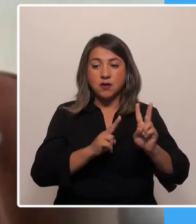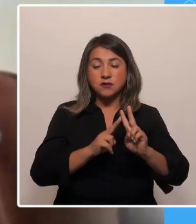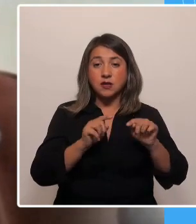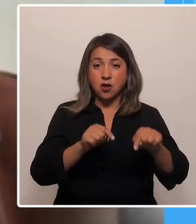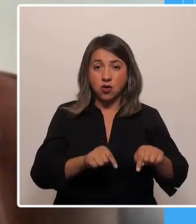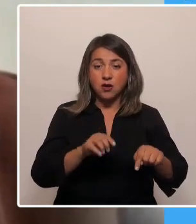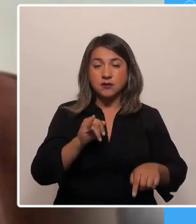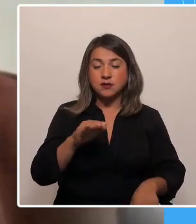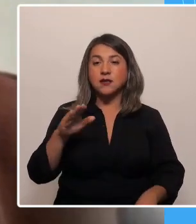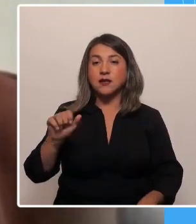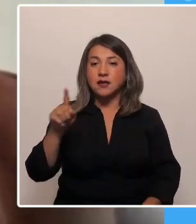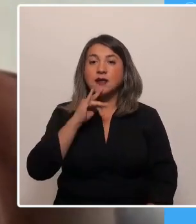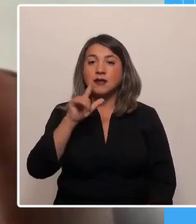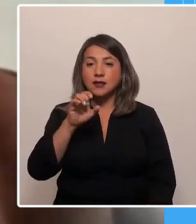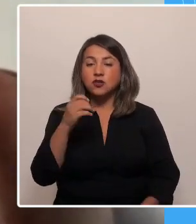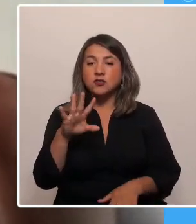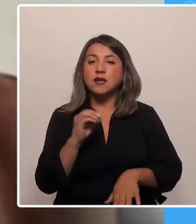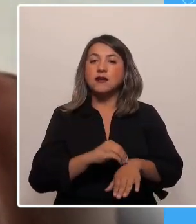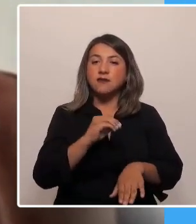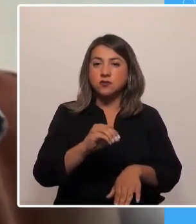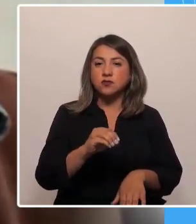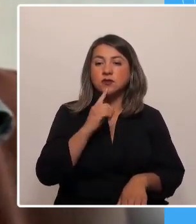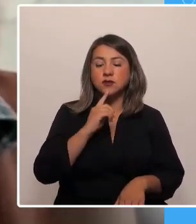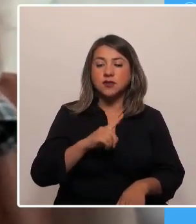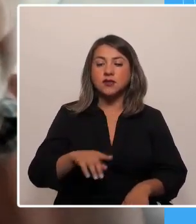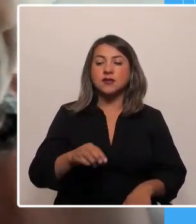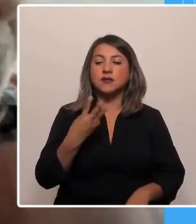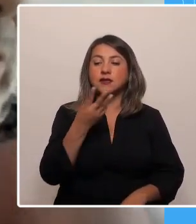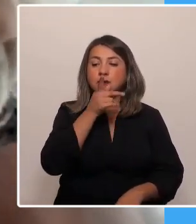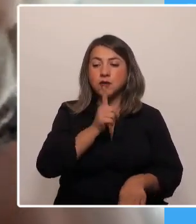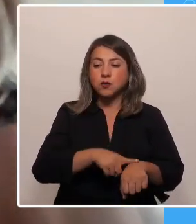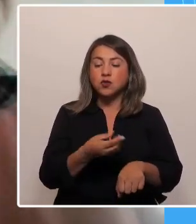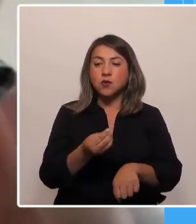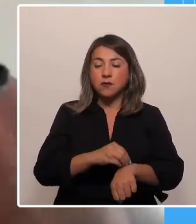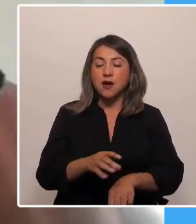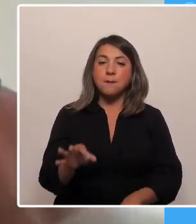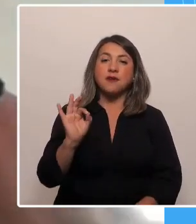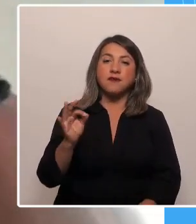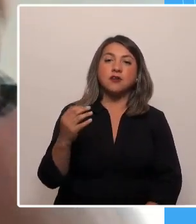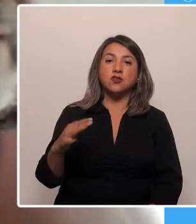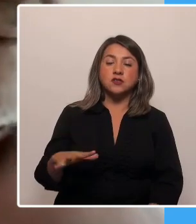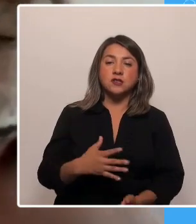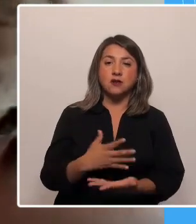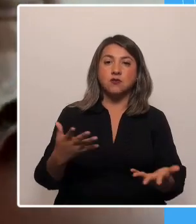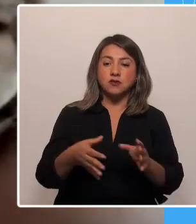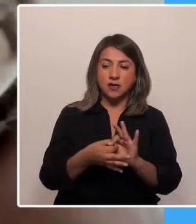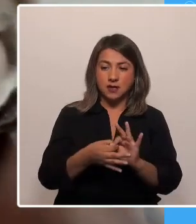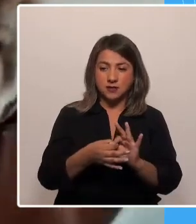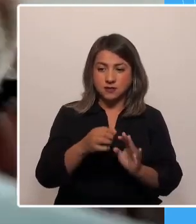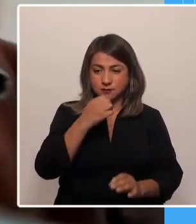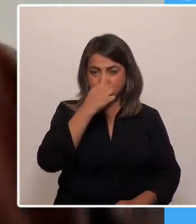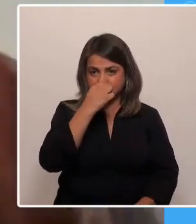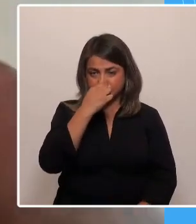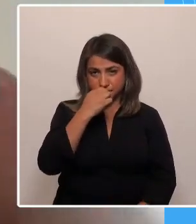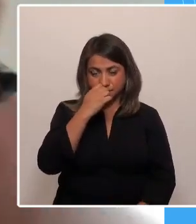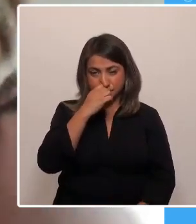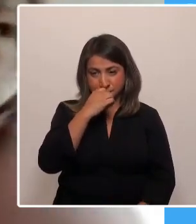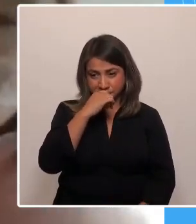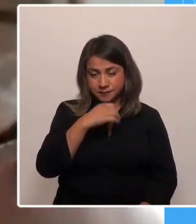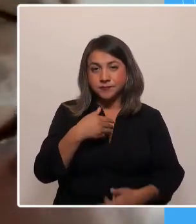el señor Castillo ya lo avisó, así que tiene 3 minutos más, señor. Perfecto, muchas gracias. Entonces voy a hacer, más allá